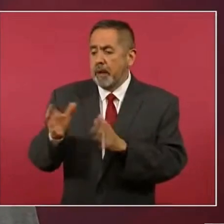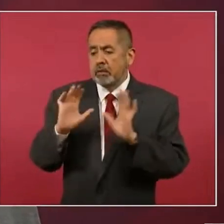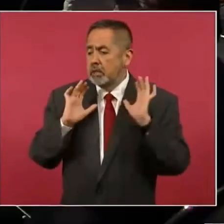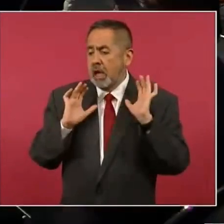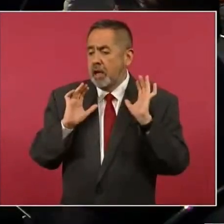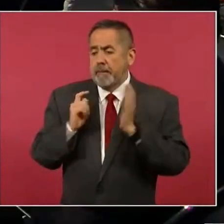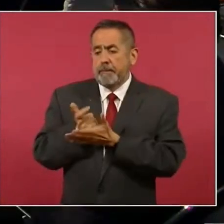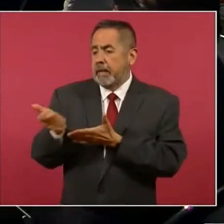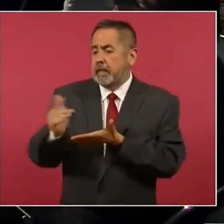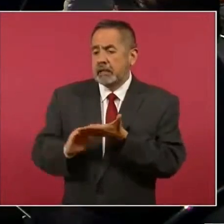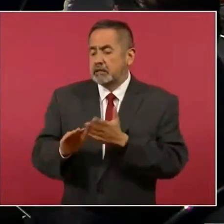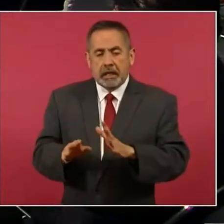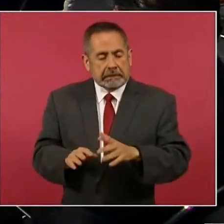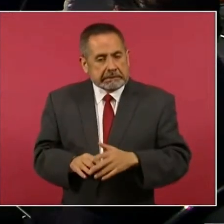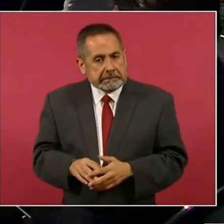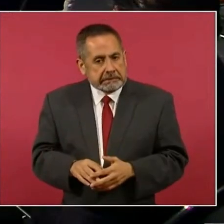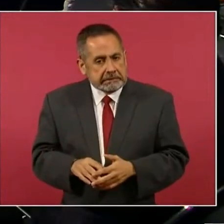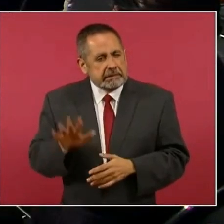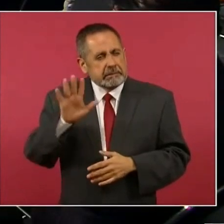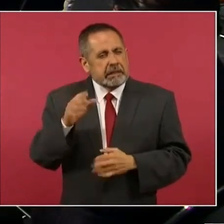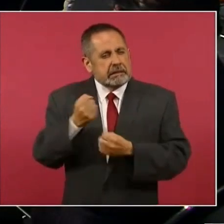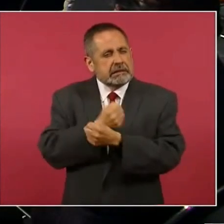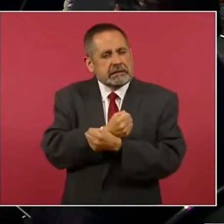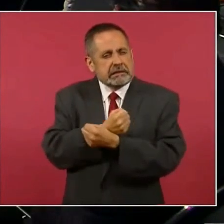una situación de esclavitud.